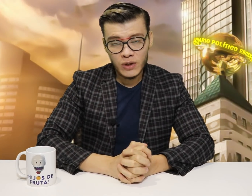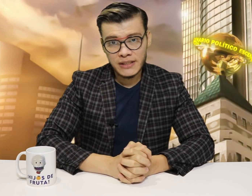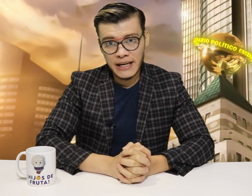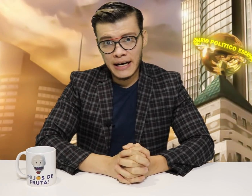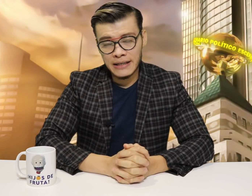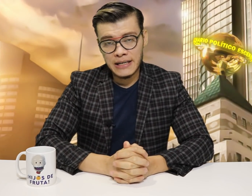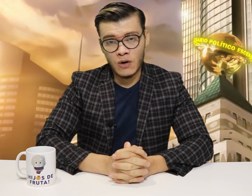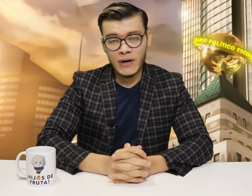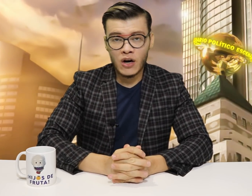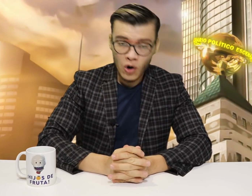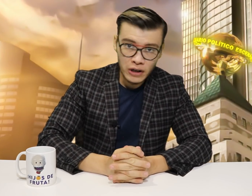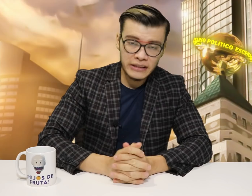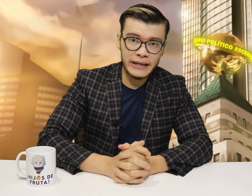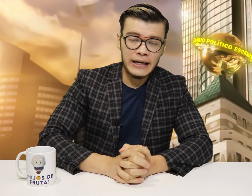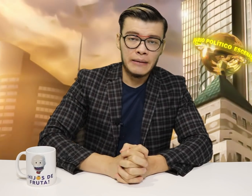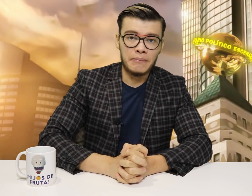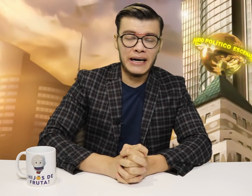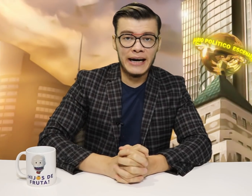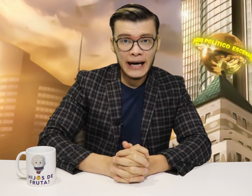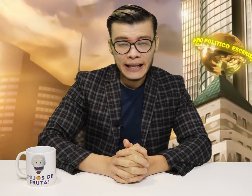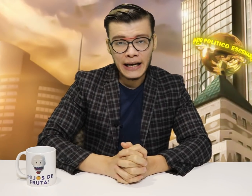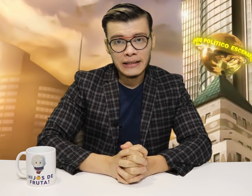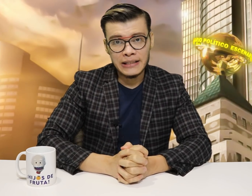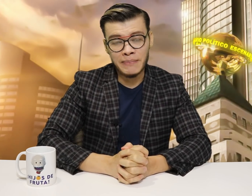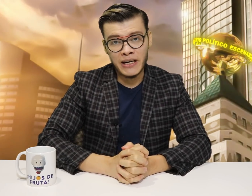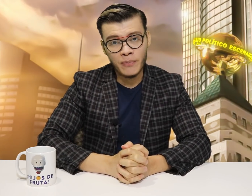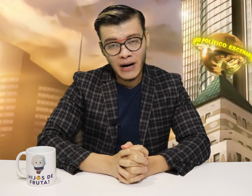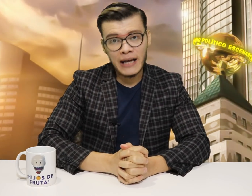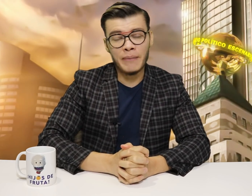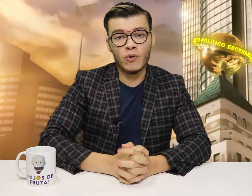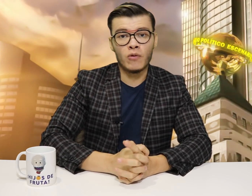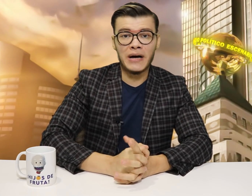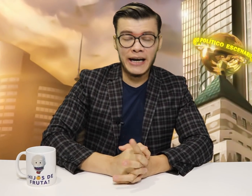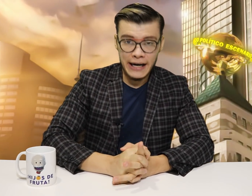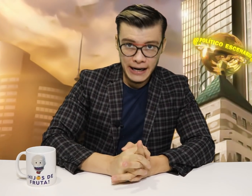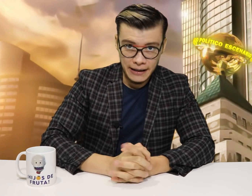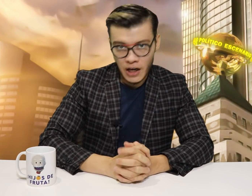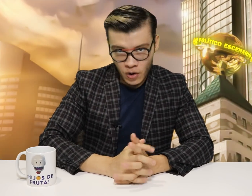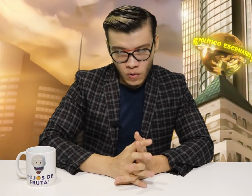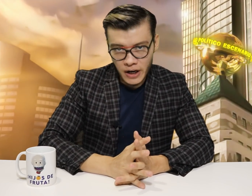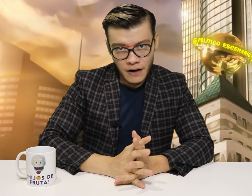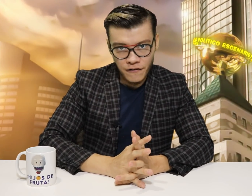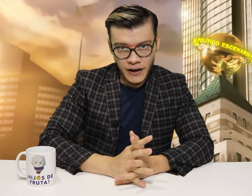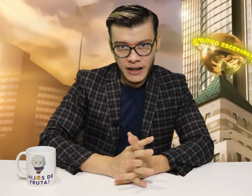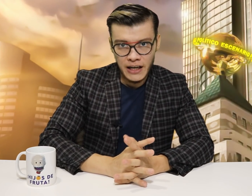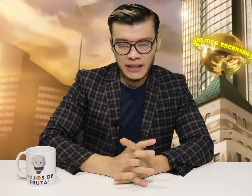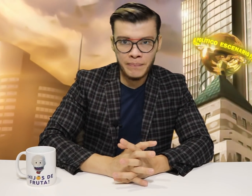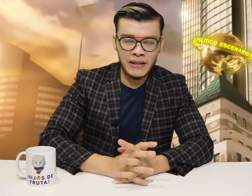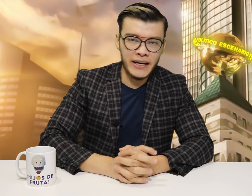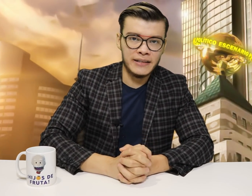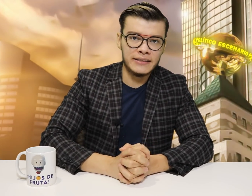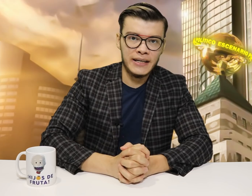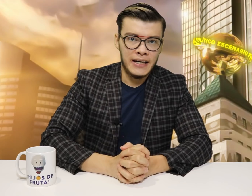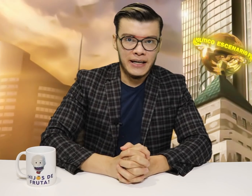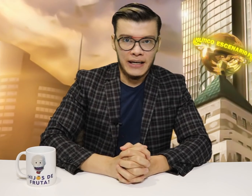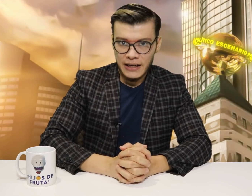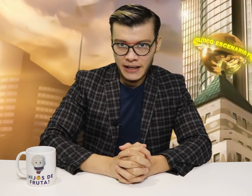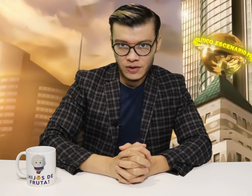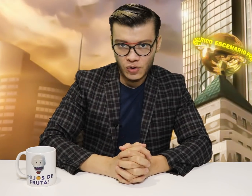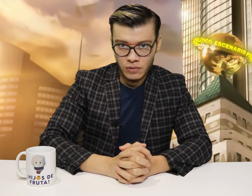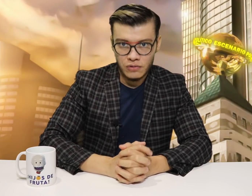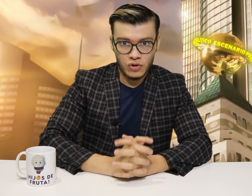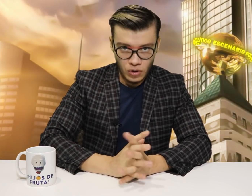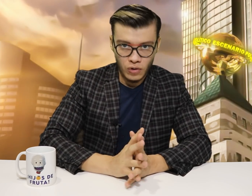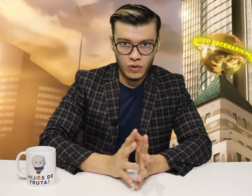sistema judicial, a una corte manejada y manipulada por Morena, que nunca fue independiente.